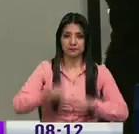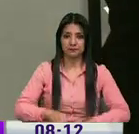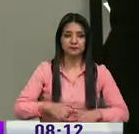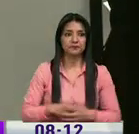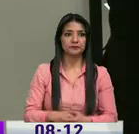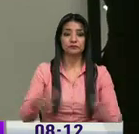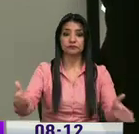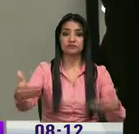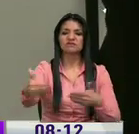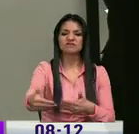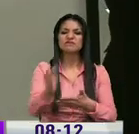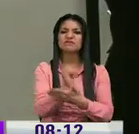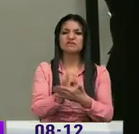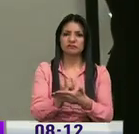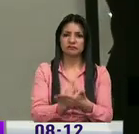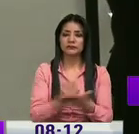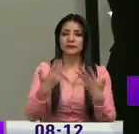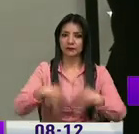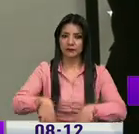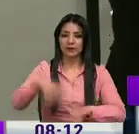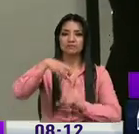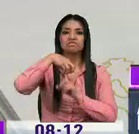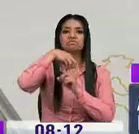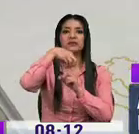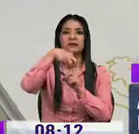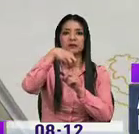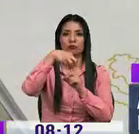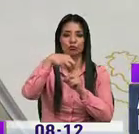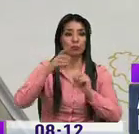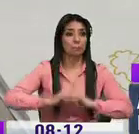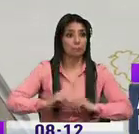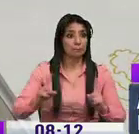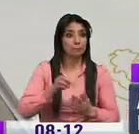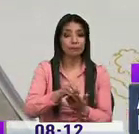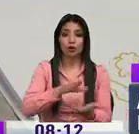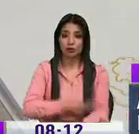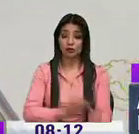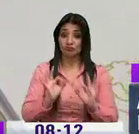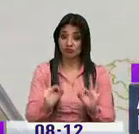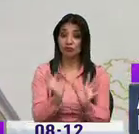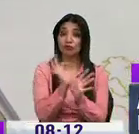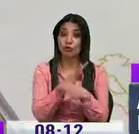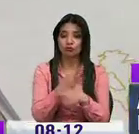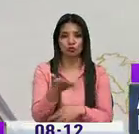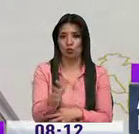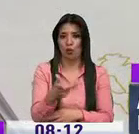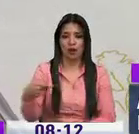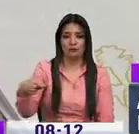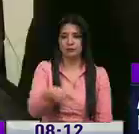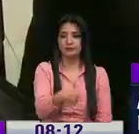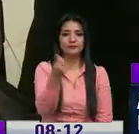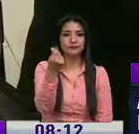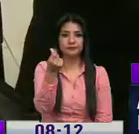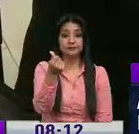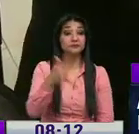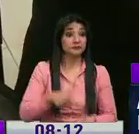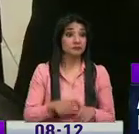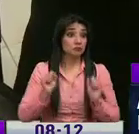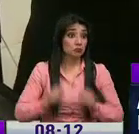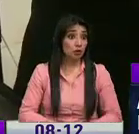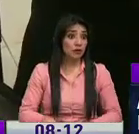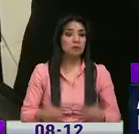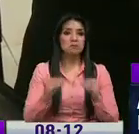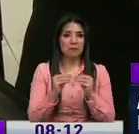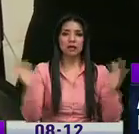está diseñada y se encuentra en la mitad del mundo. Sin embargo, el proyecto no está funcionando por la falta de financiamiento con el que se podría generar